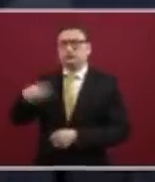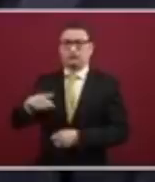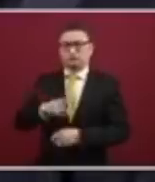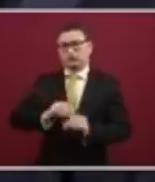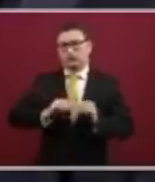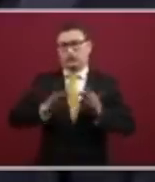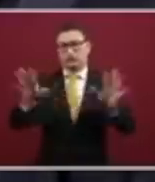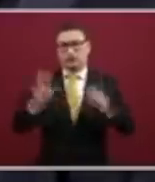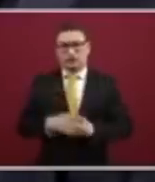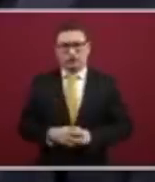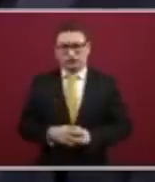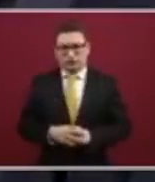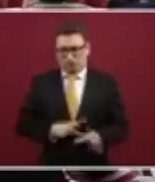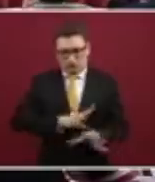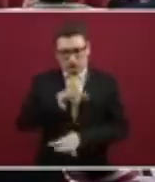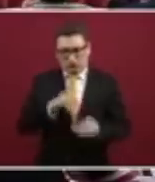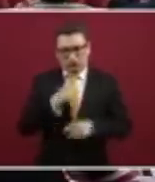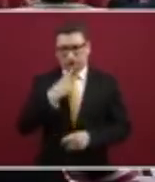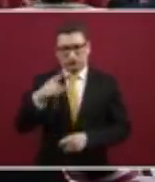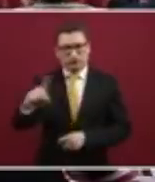No deja de denunciarse nada.